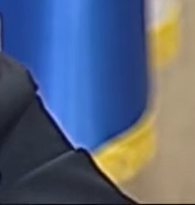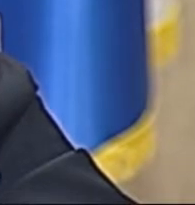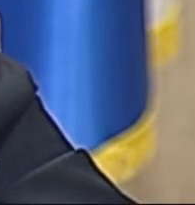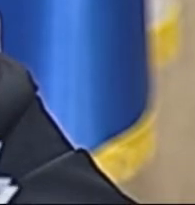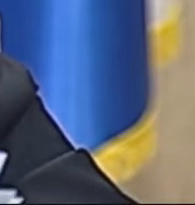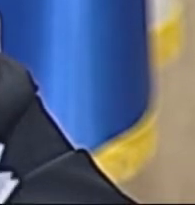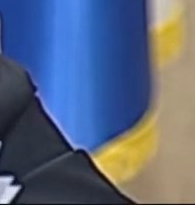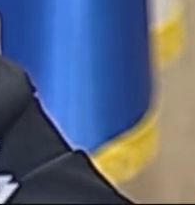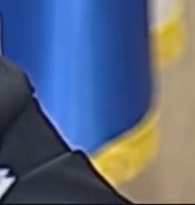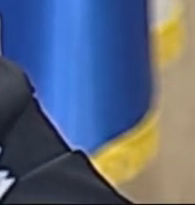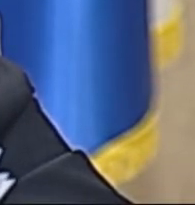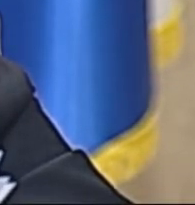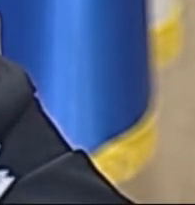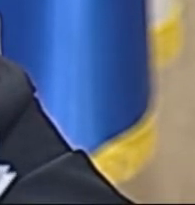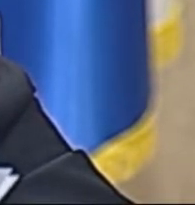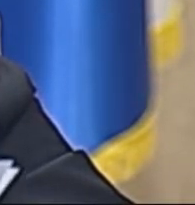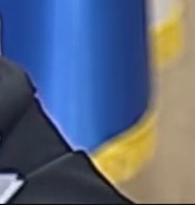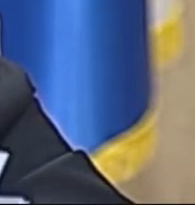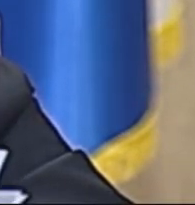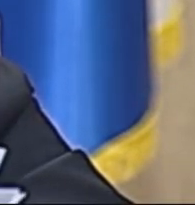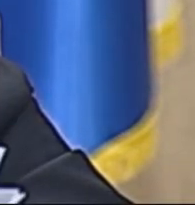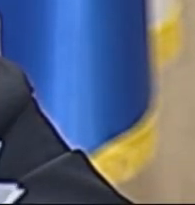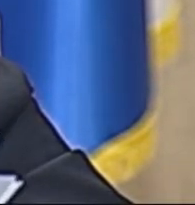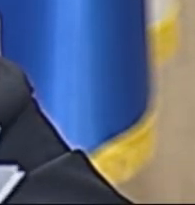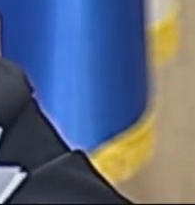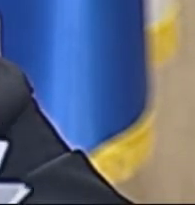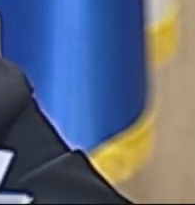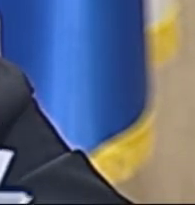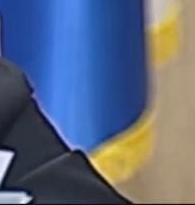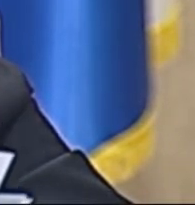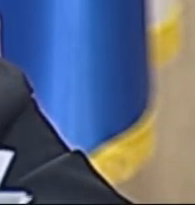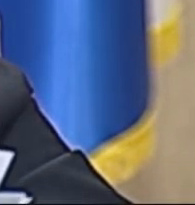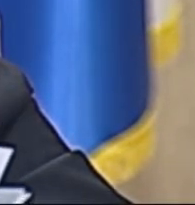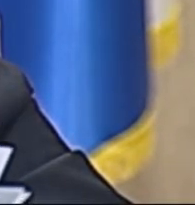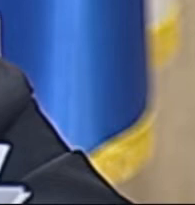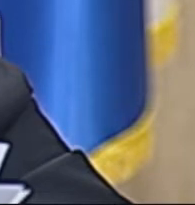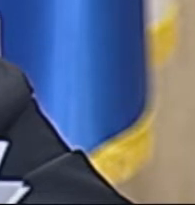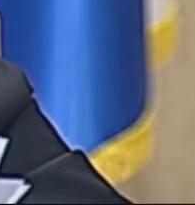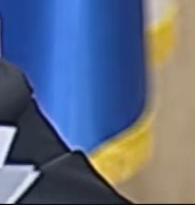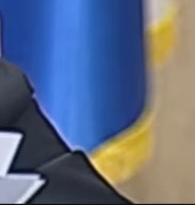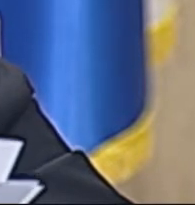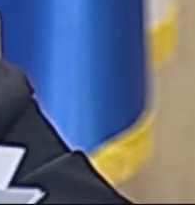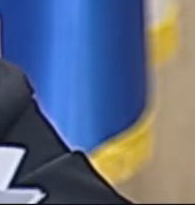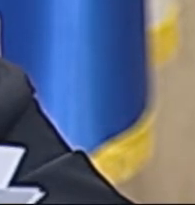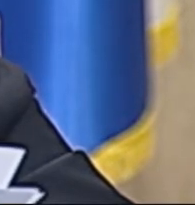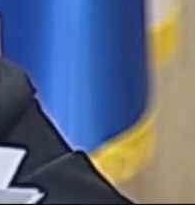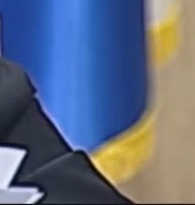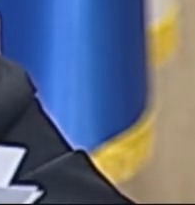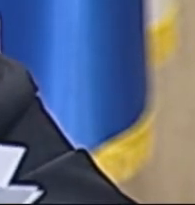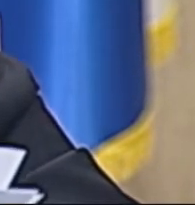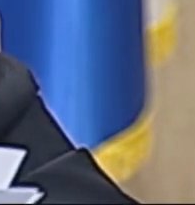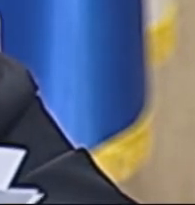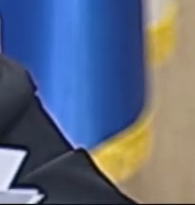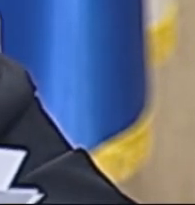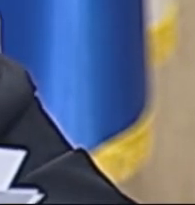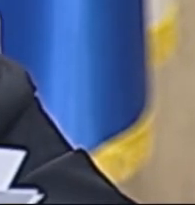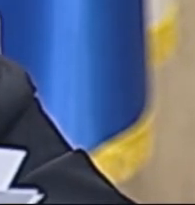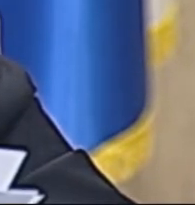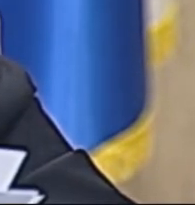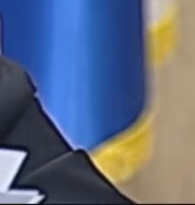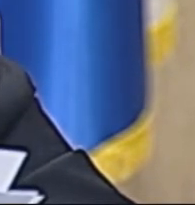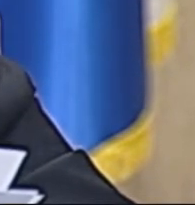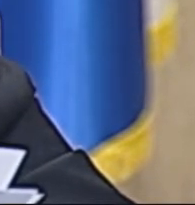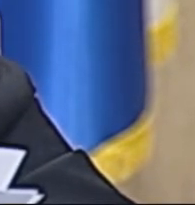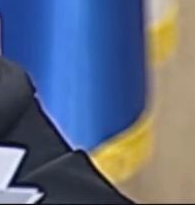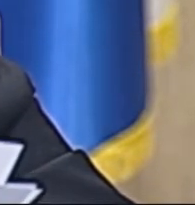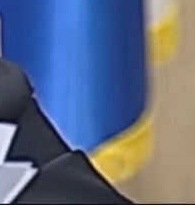y administrativos. 5. Artículo 21 relativo a sesiones, quórum y toma de decisiones, en el sentido de